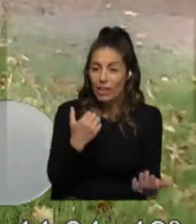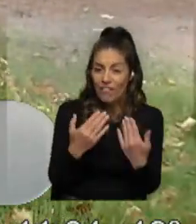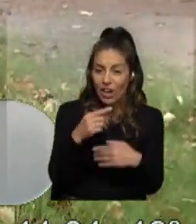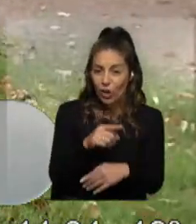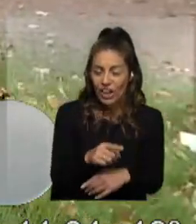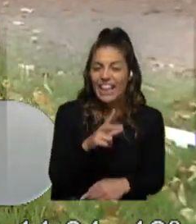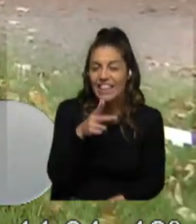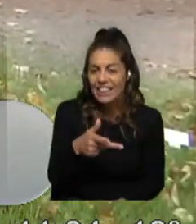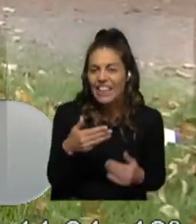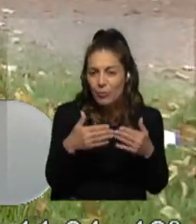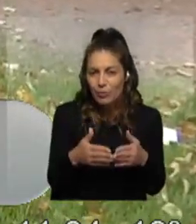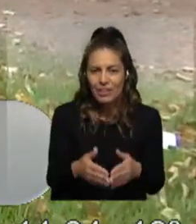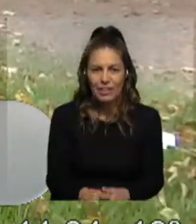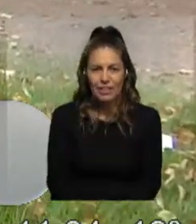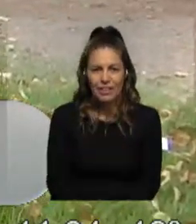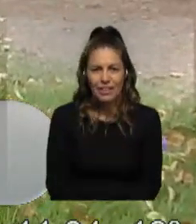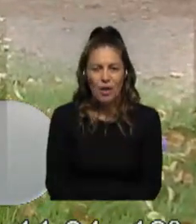él? ¿Qué le diría? ¿Qué le preguntaría?